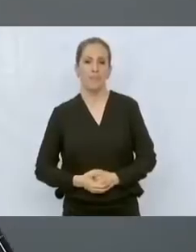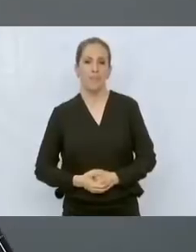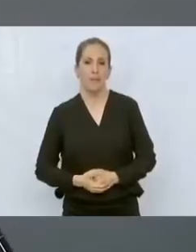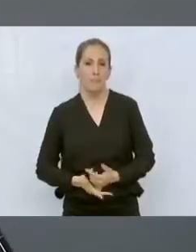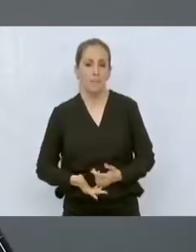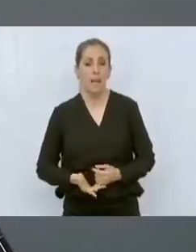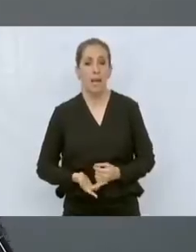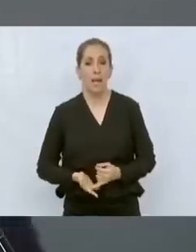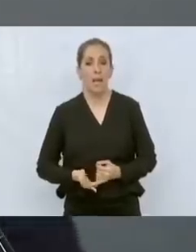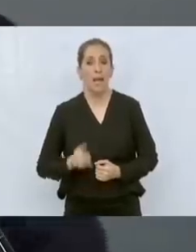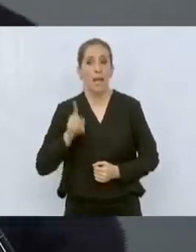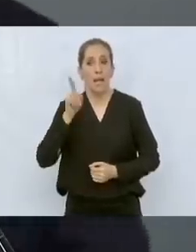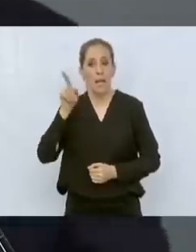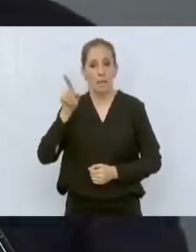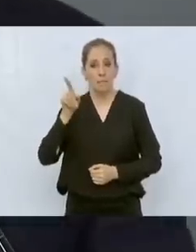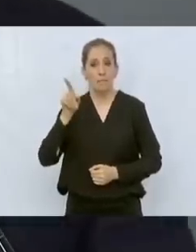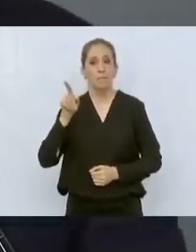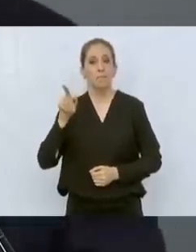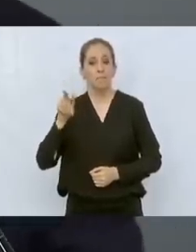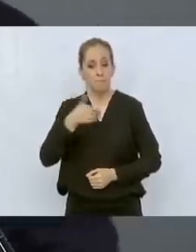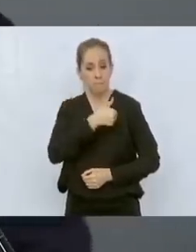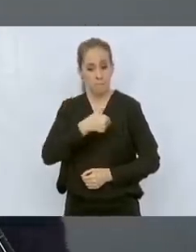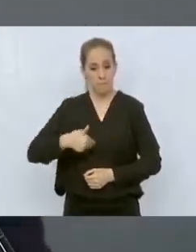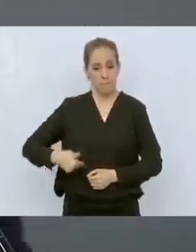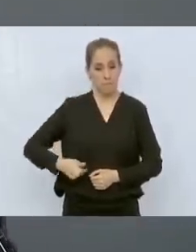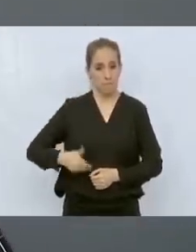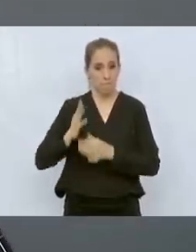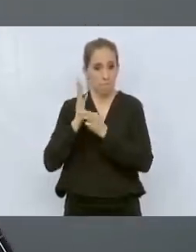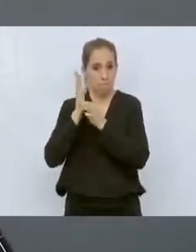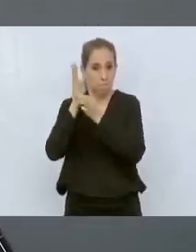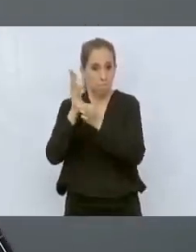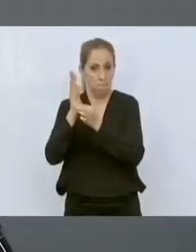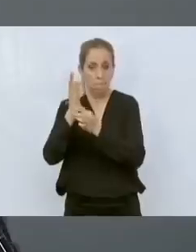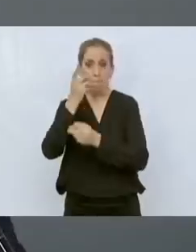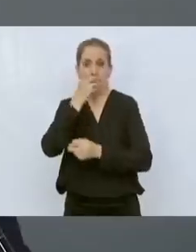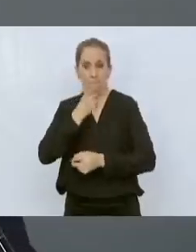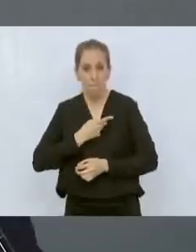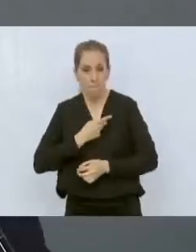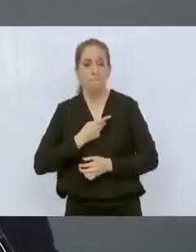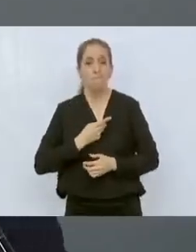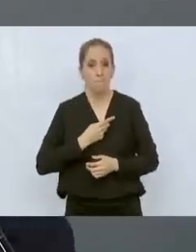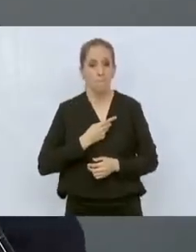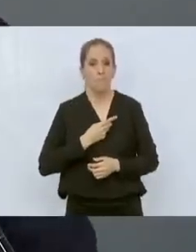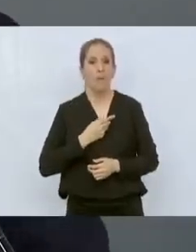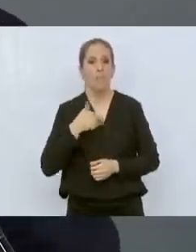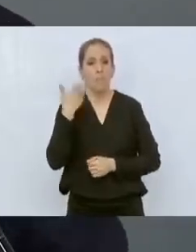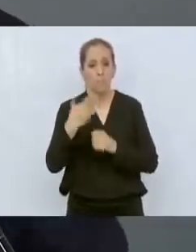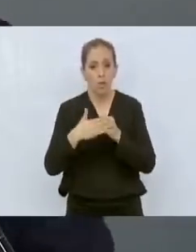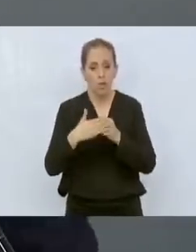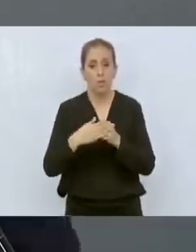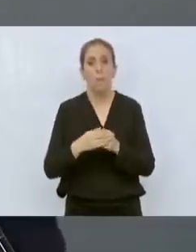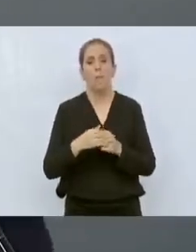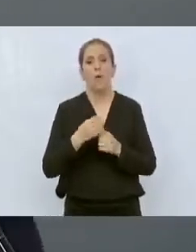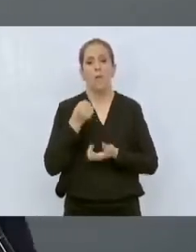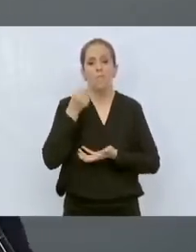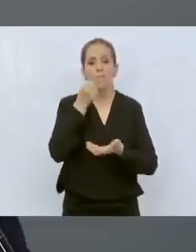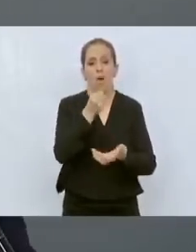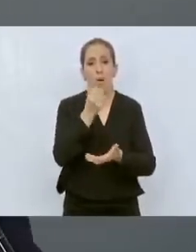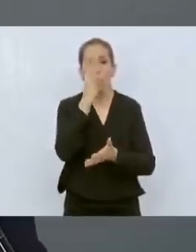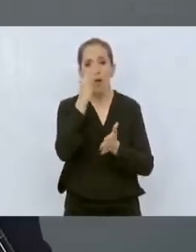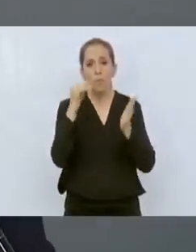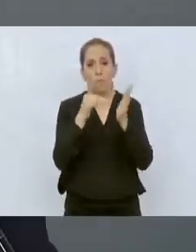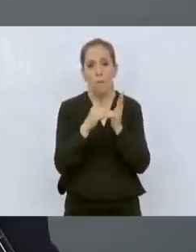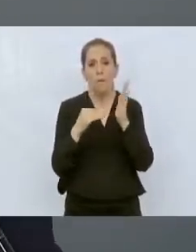manifestó el presidente Biden que van a destinar 4 mil millones de dólares en apoyo